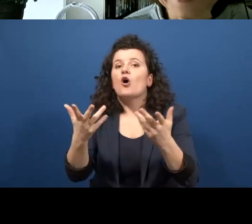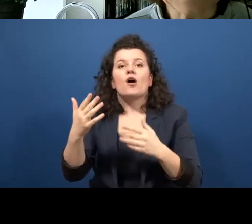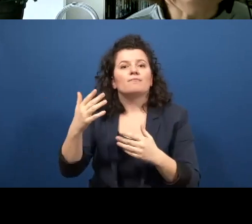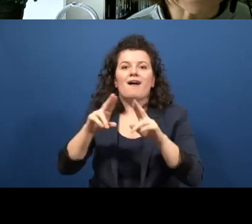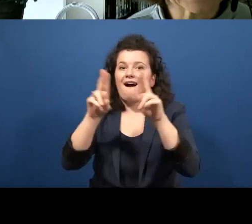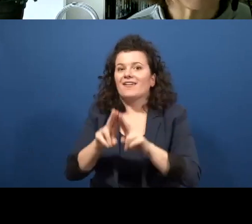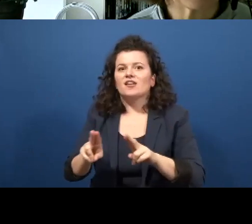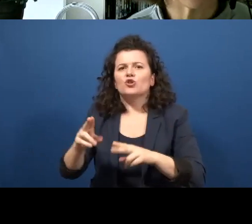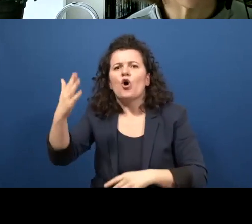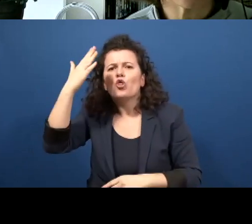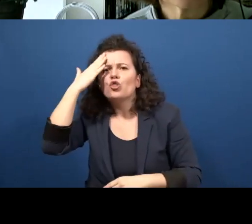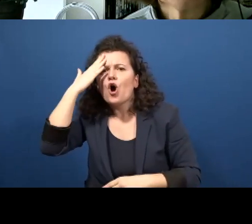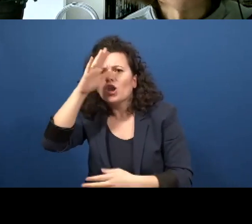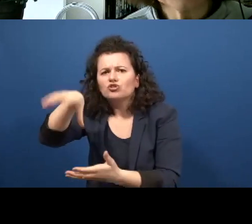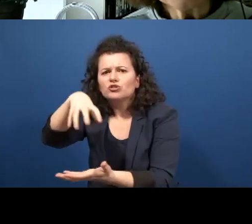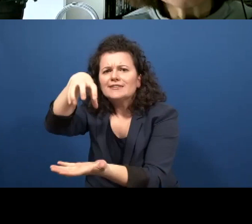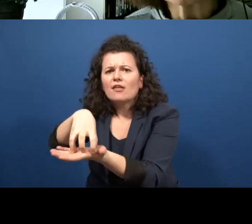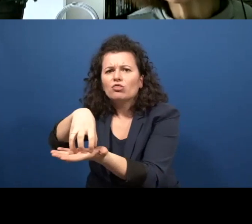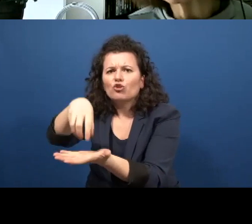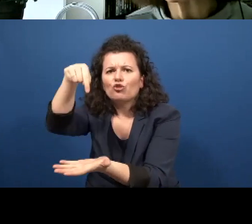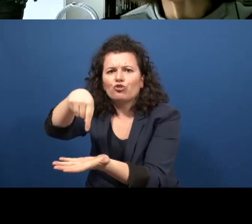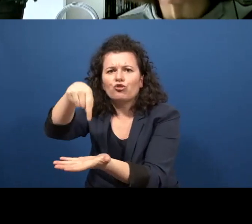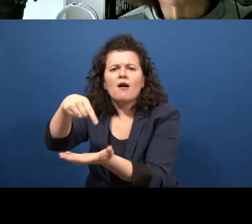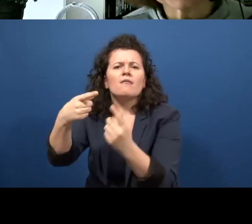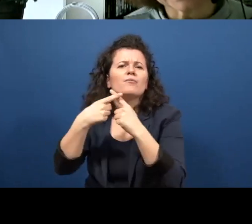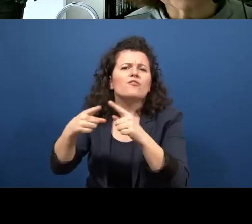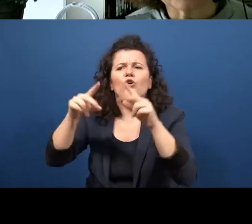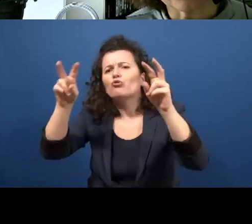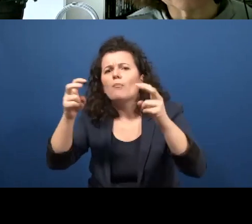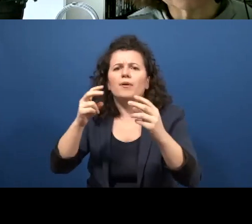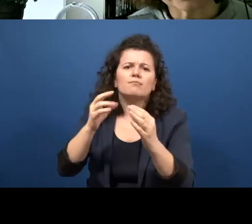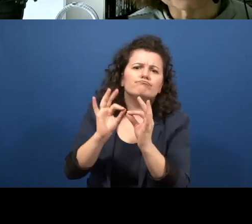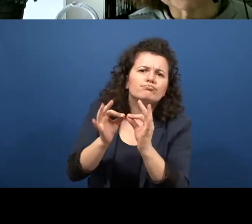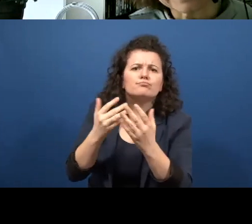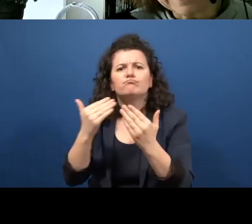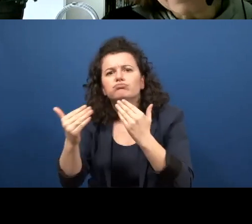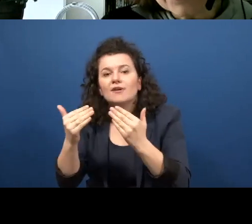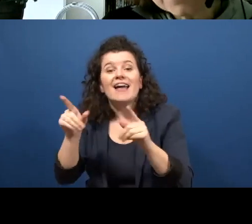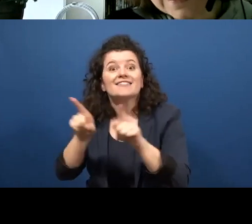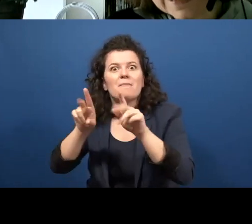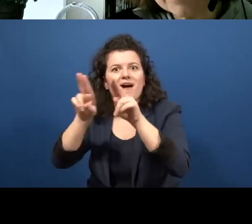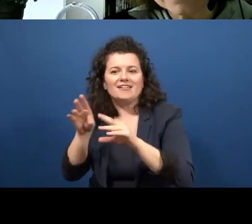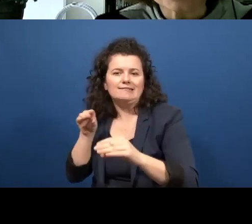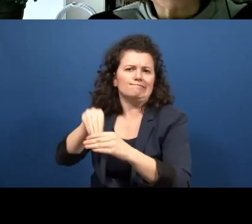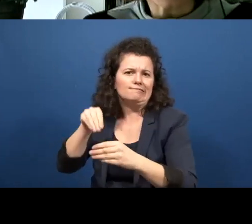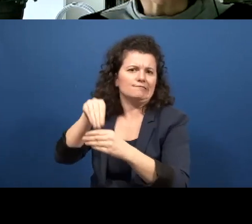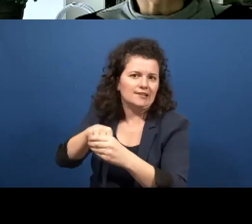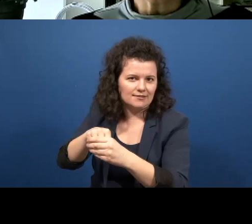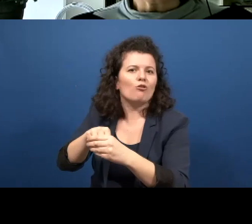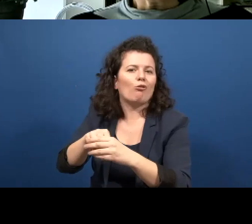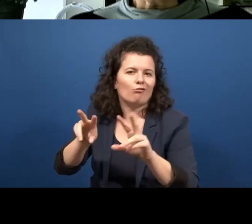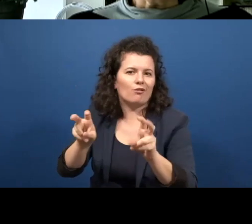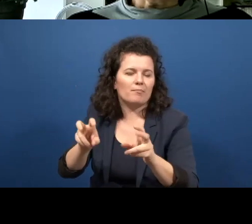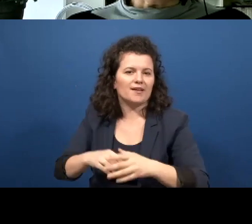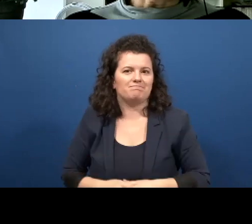la interpretación en signos internacionales en el Centro de Conocimiento. Y hemos dado